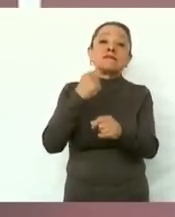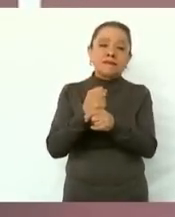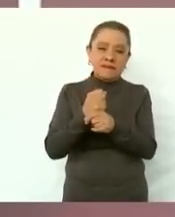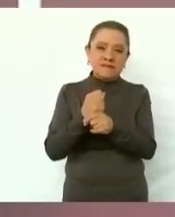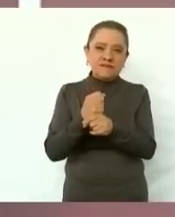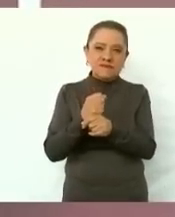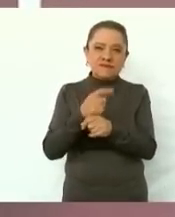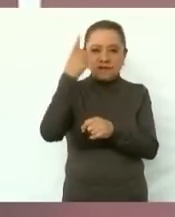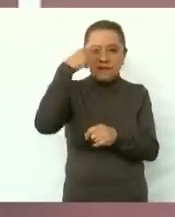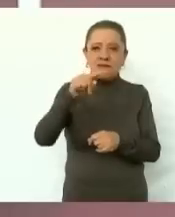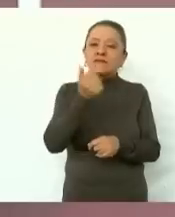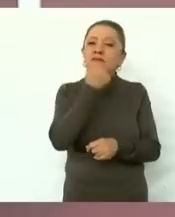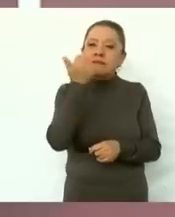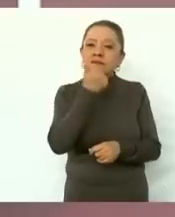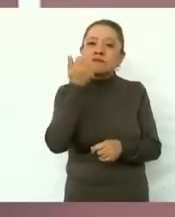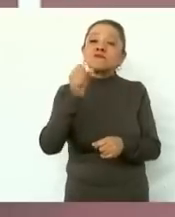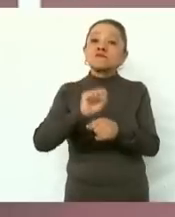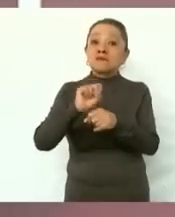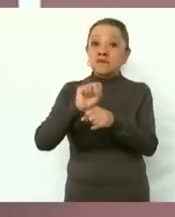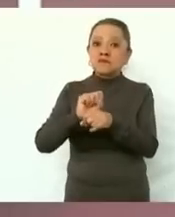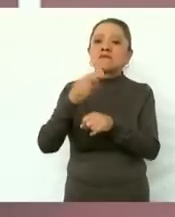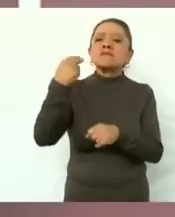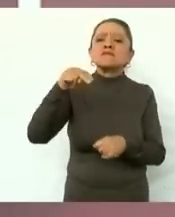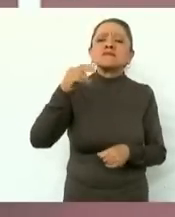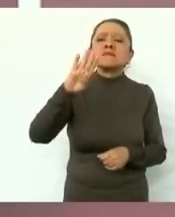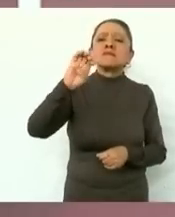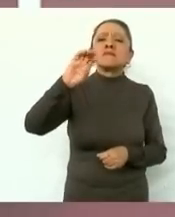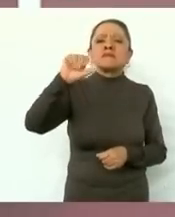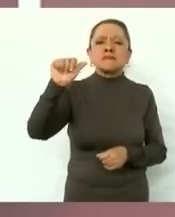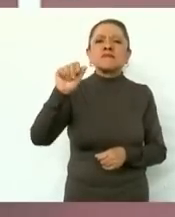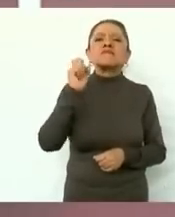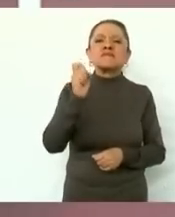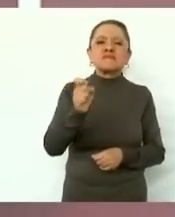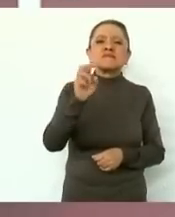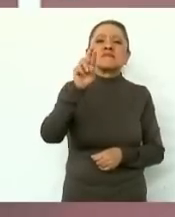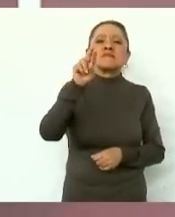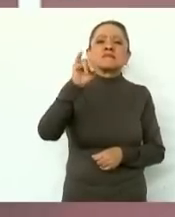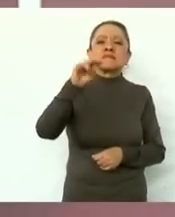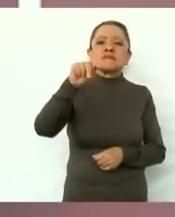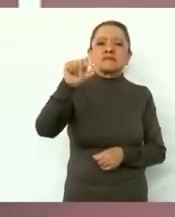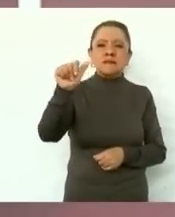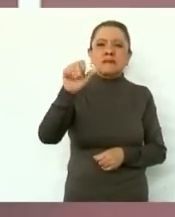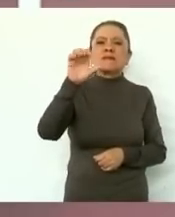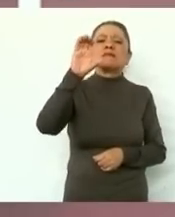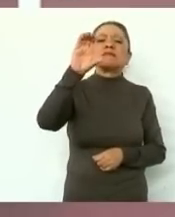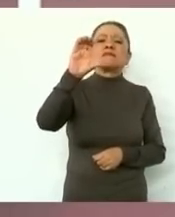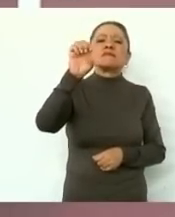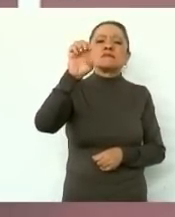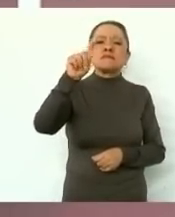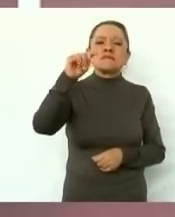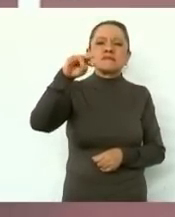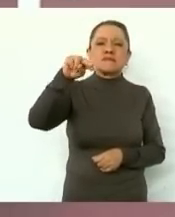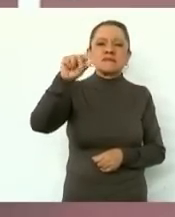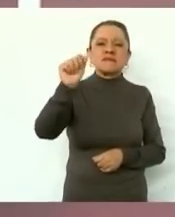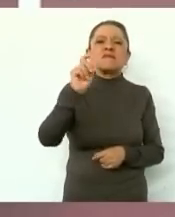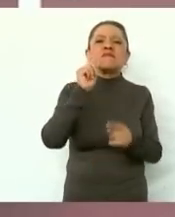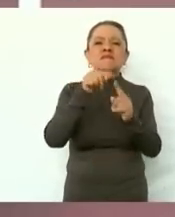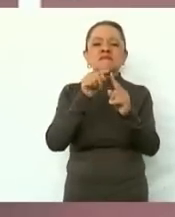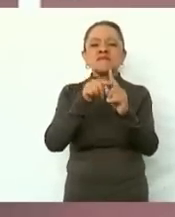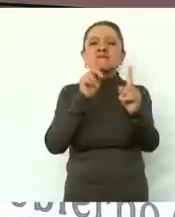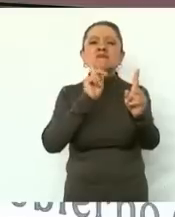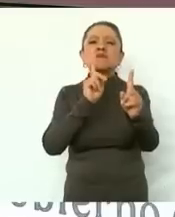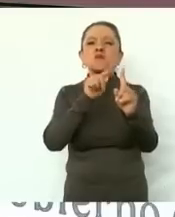Rita Cetina. Es el nombre de una mujer yucateca que dedicó su